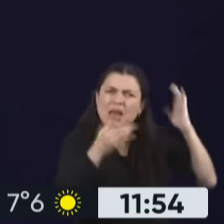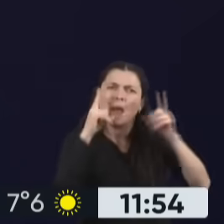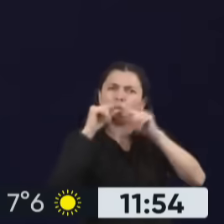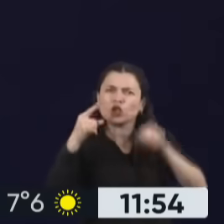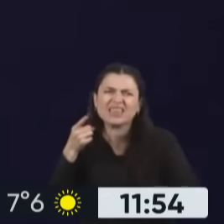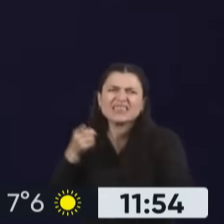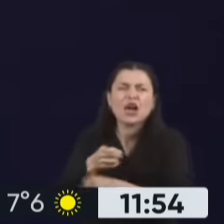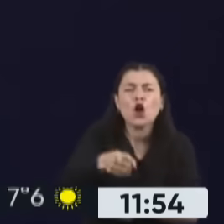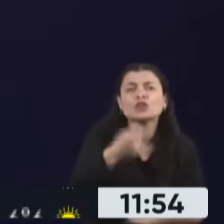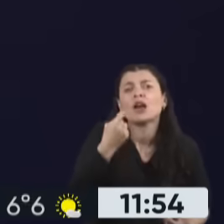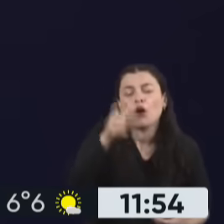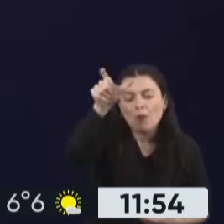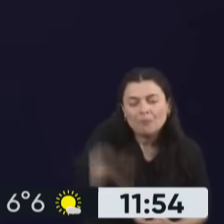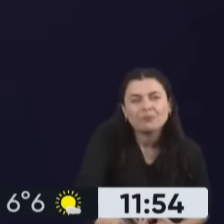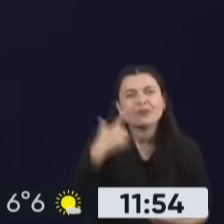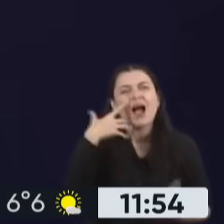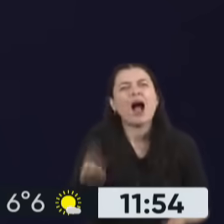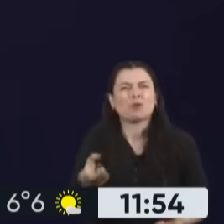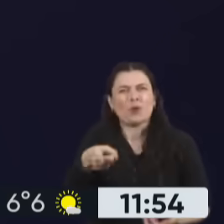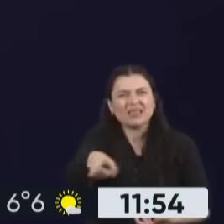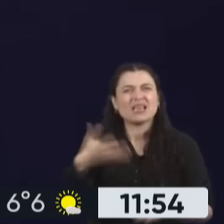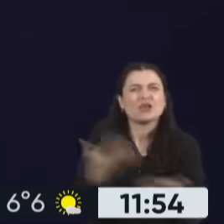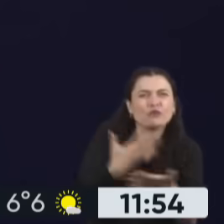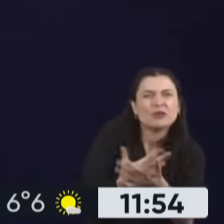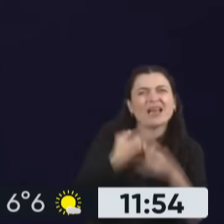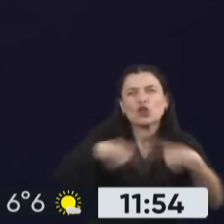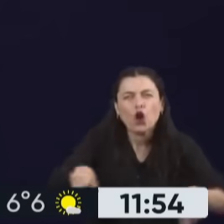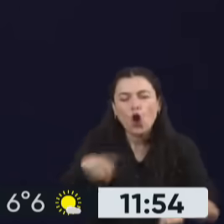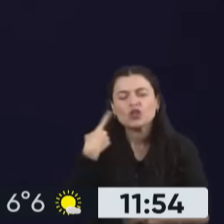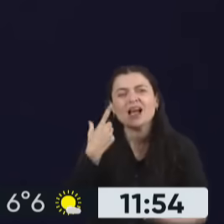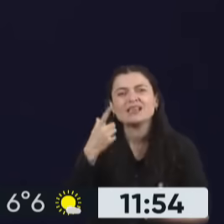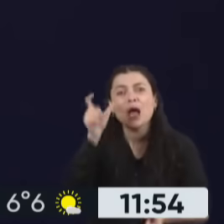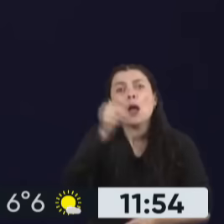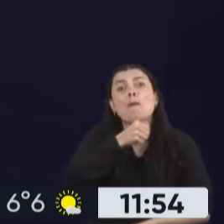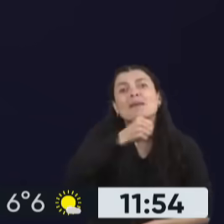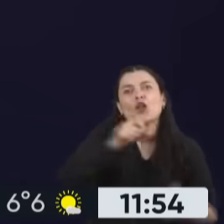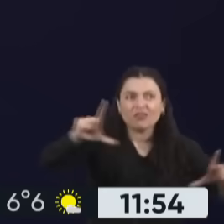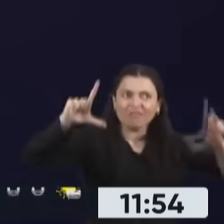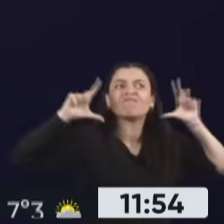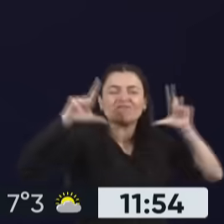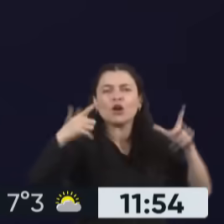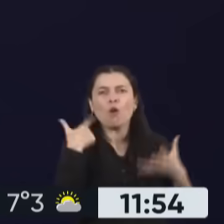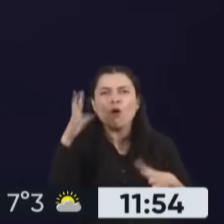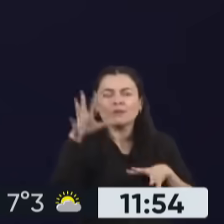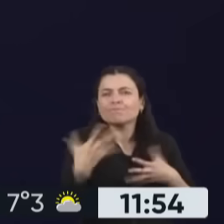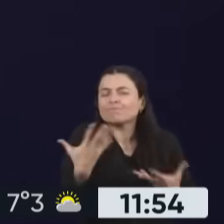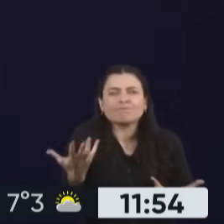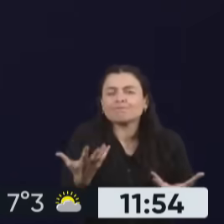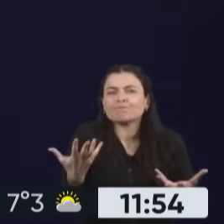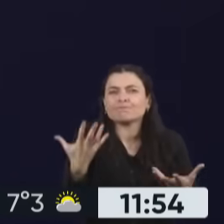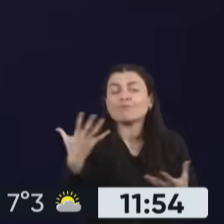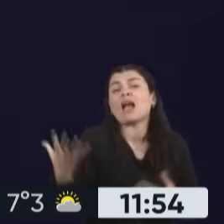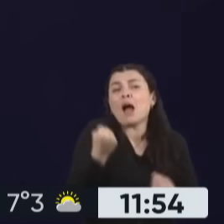la utilización de del niño, por parte de algunos medios de